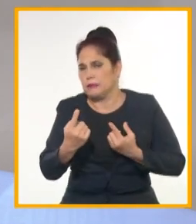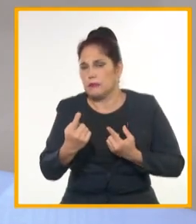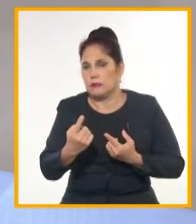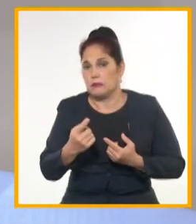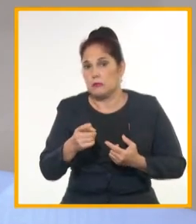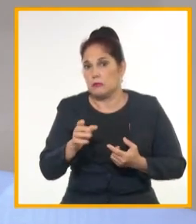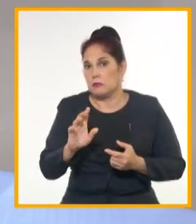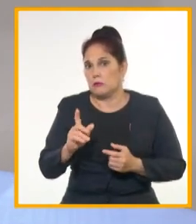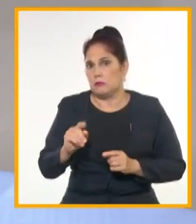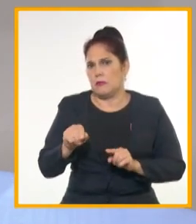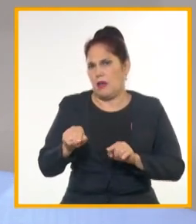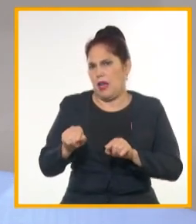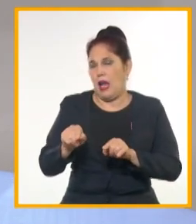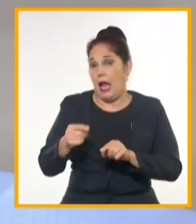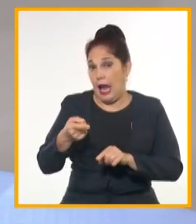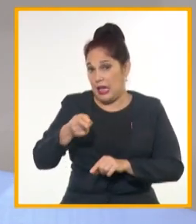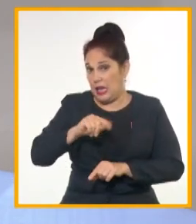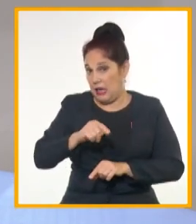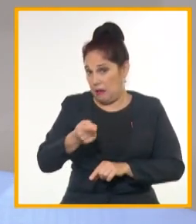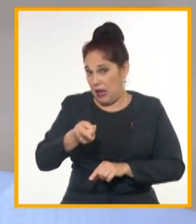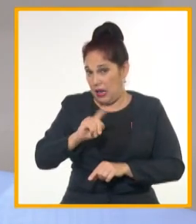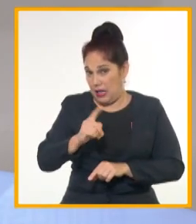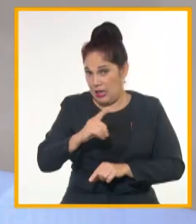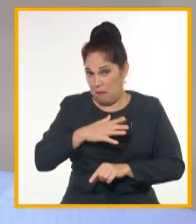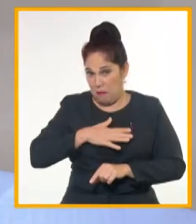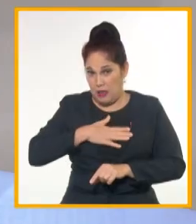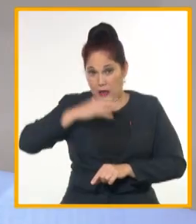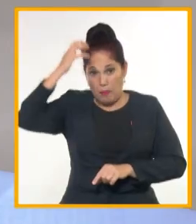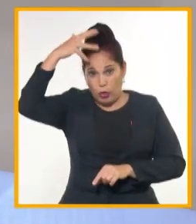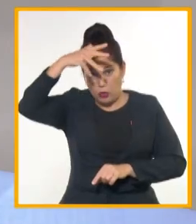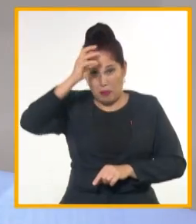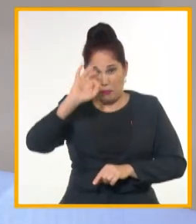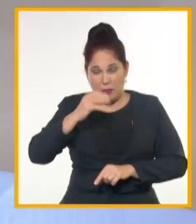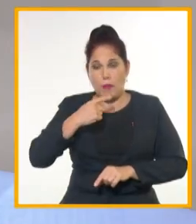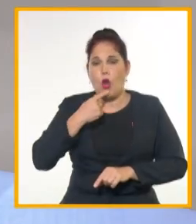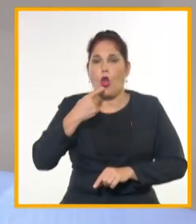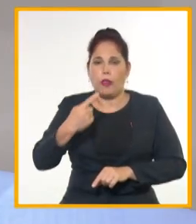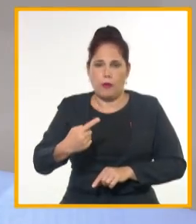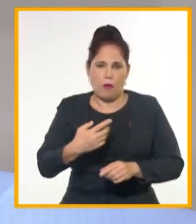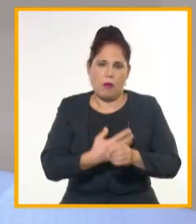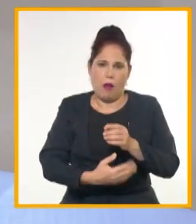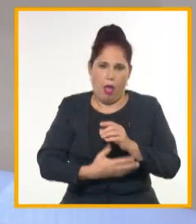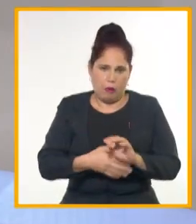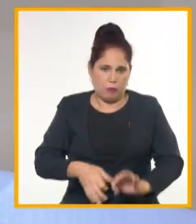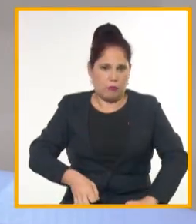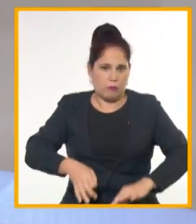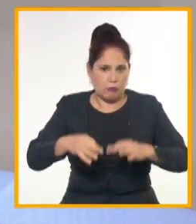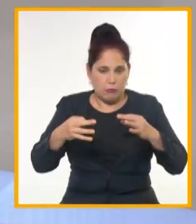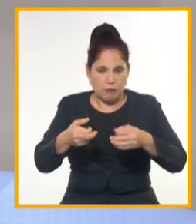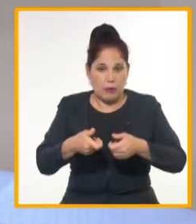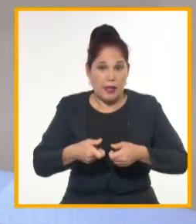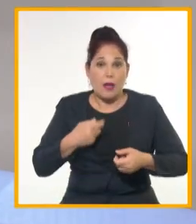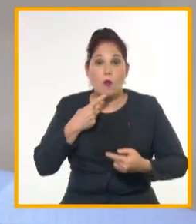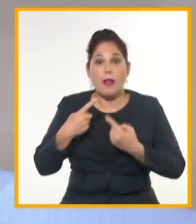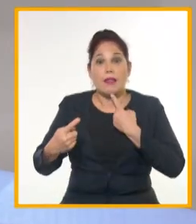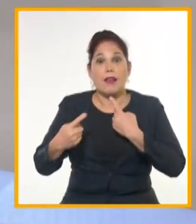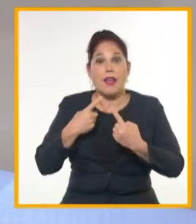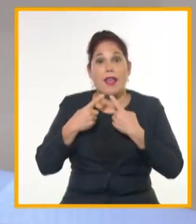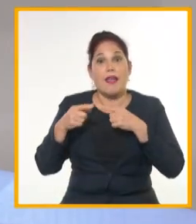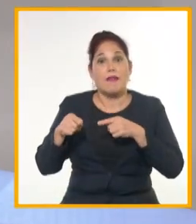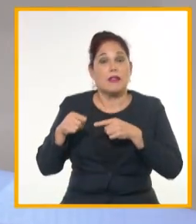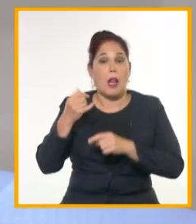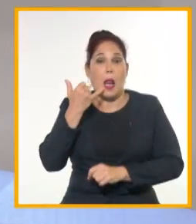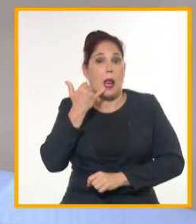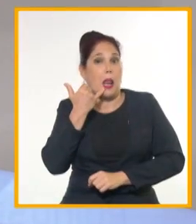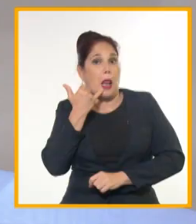¿qué pasa? Que ayer el propio Trump lo dijo, y nada más y nada menos que en una entrevista por teléfono